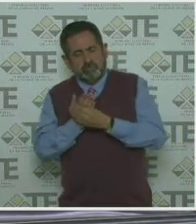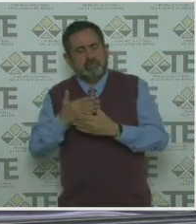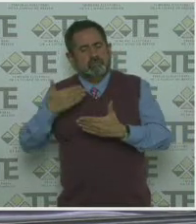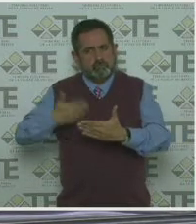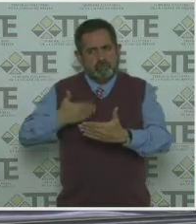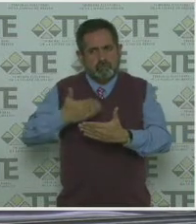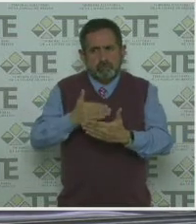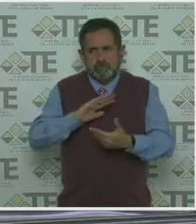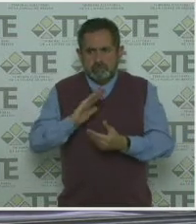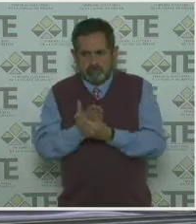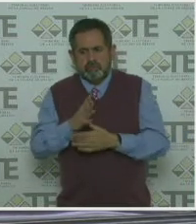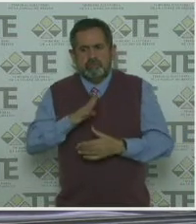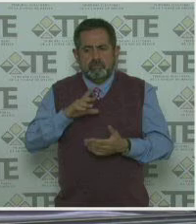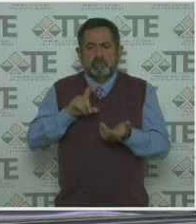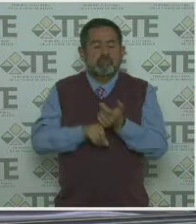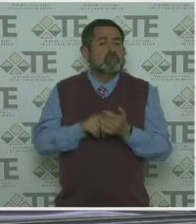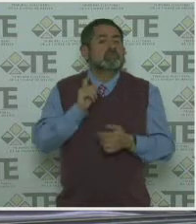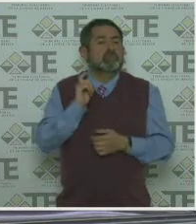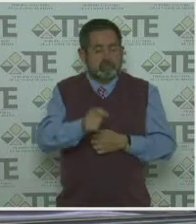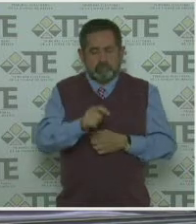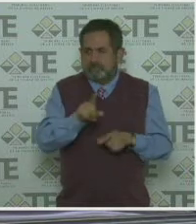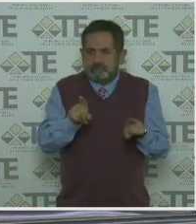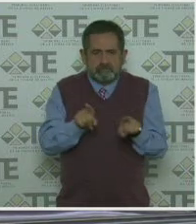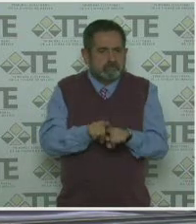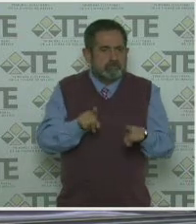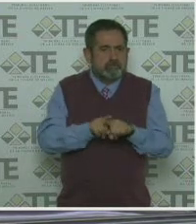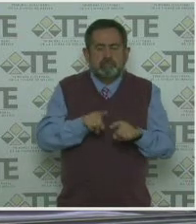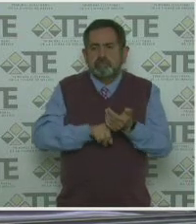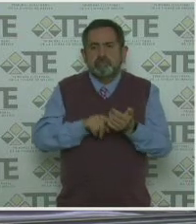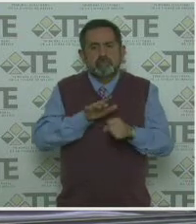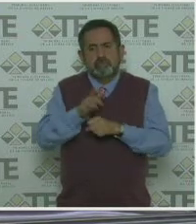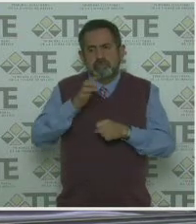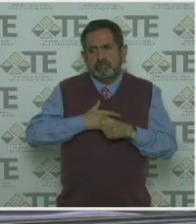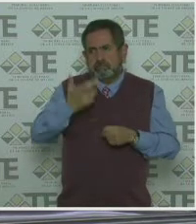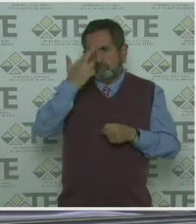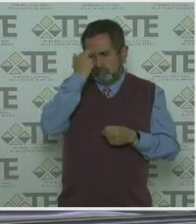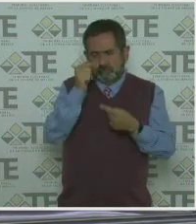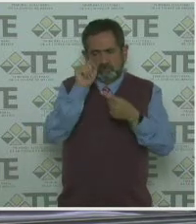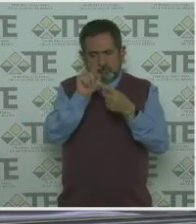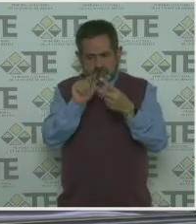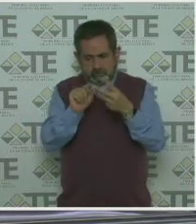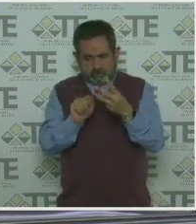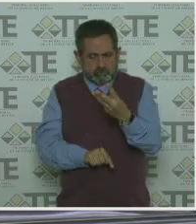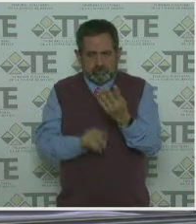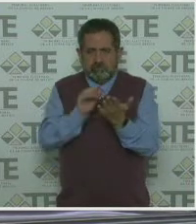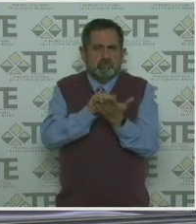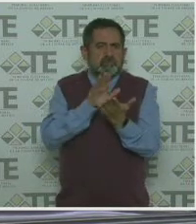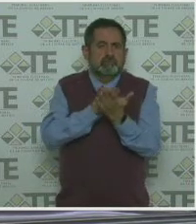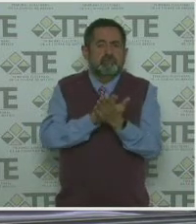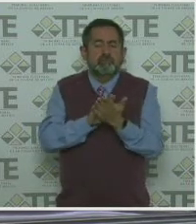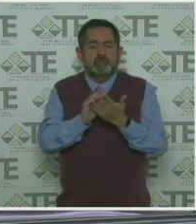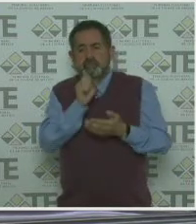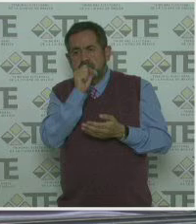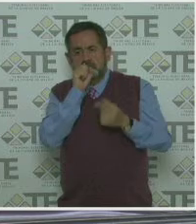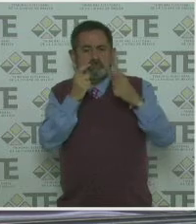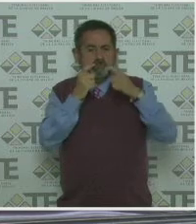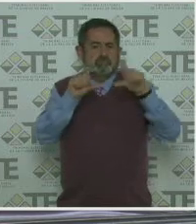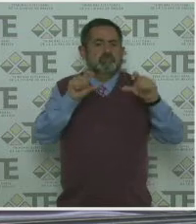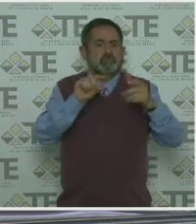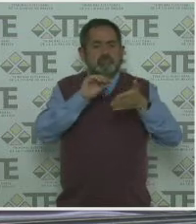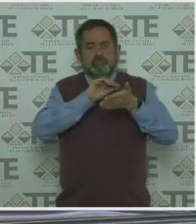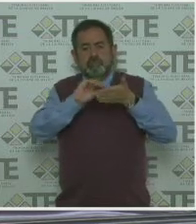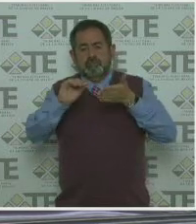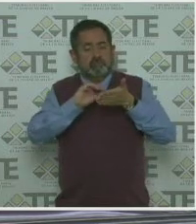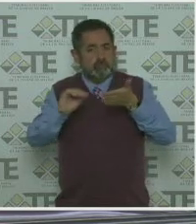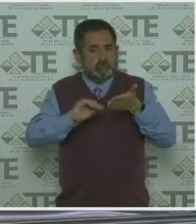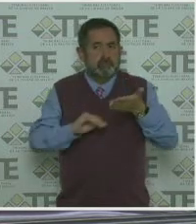expedientes correspondientes en las respectivas razones de fijación la leyenda por la que consideran